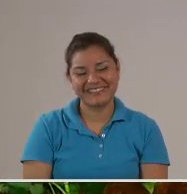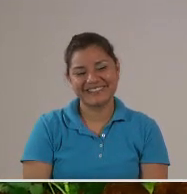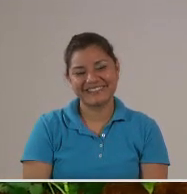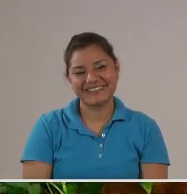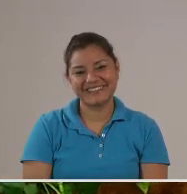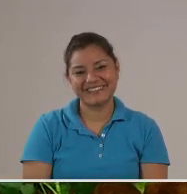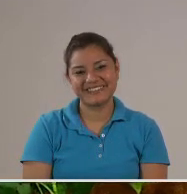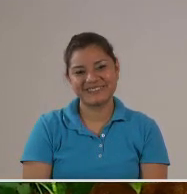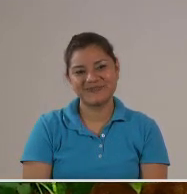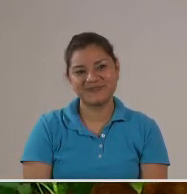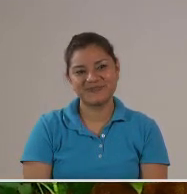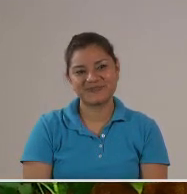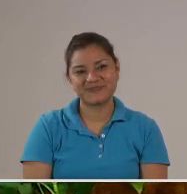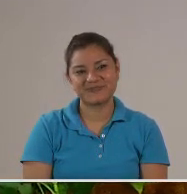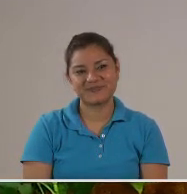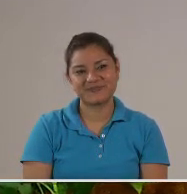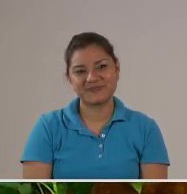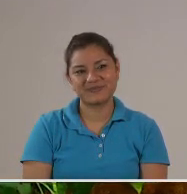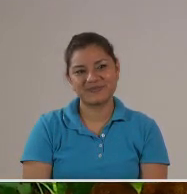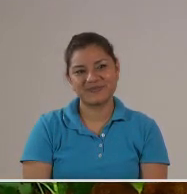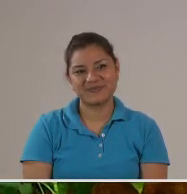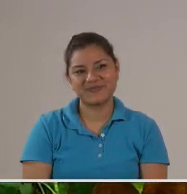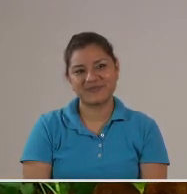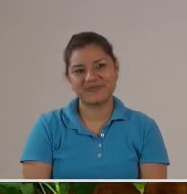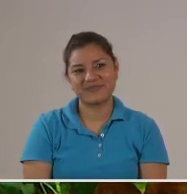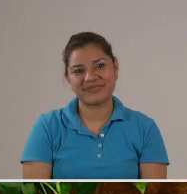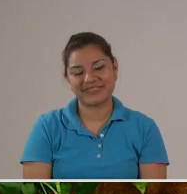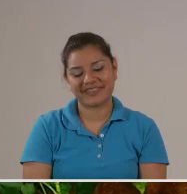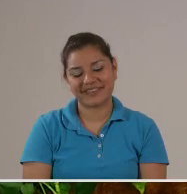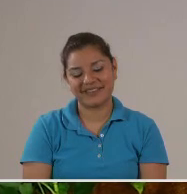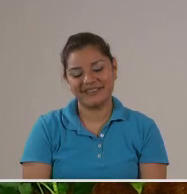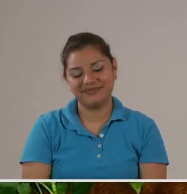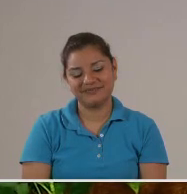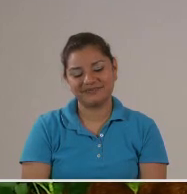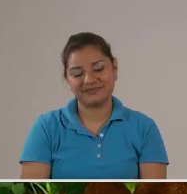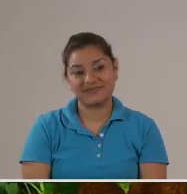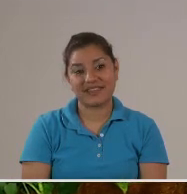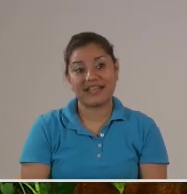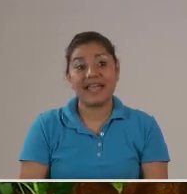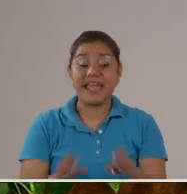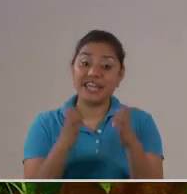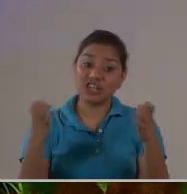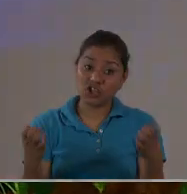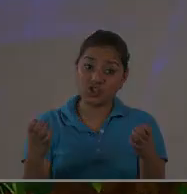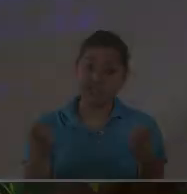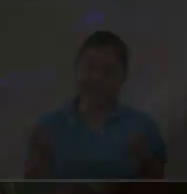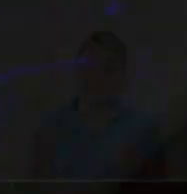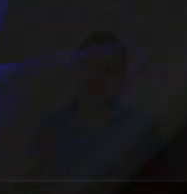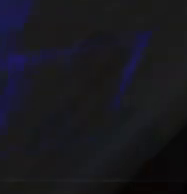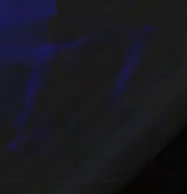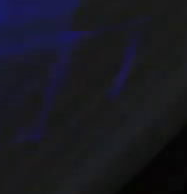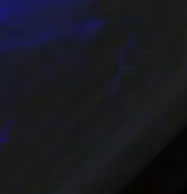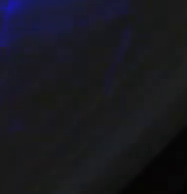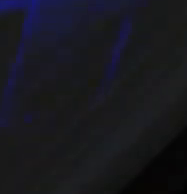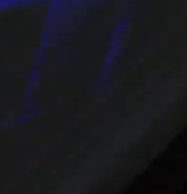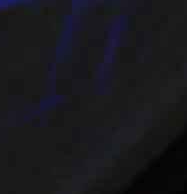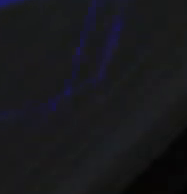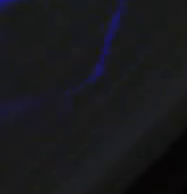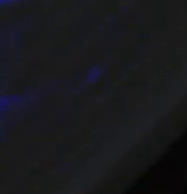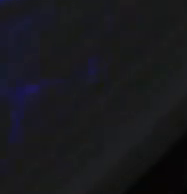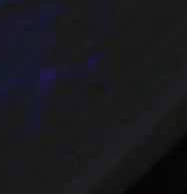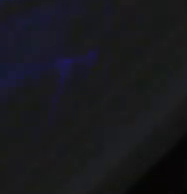no A qué hora le voy a poner la vacuna si digo con esto Ah entonces la vacuna es la siguiente aquí está en la Biblia